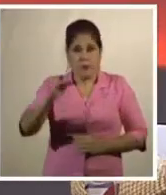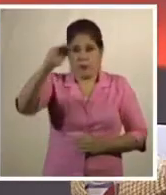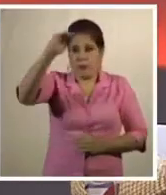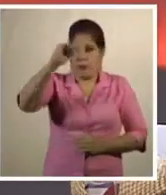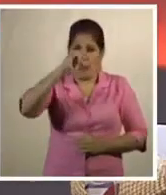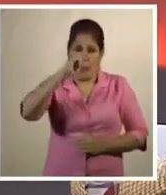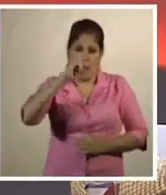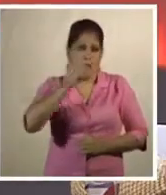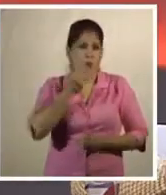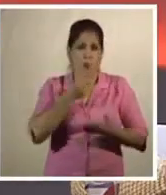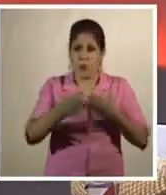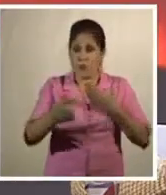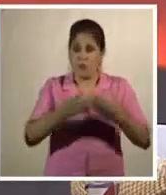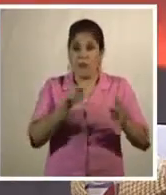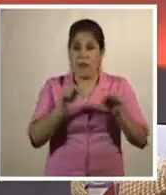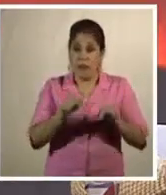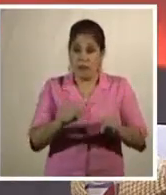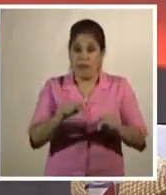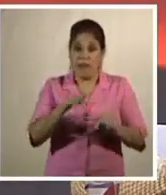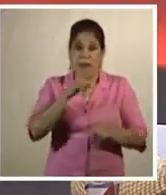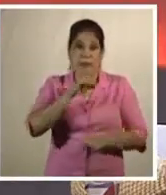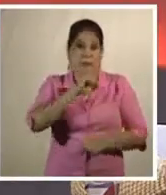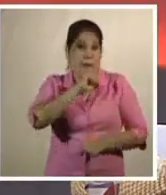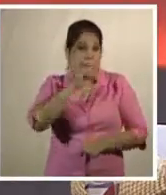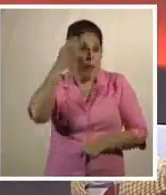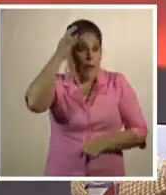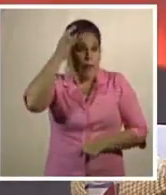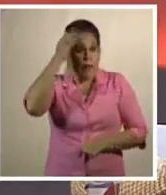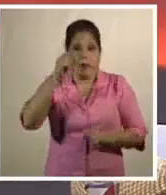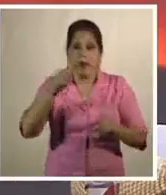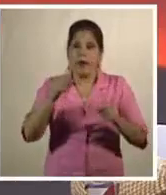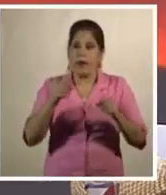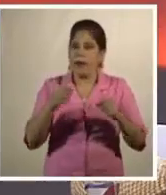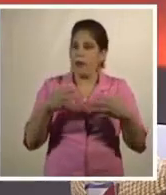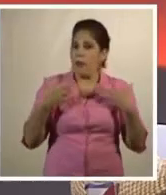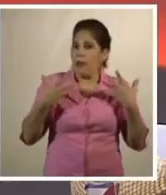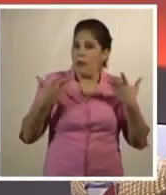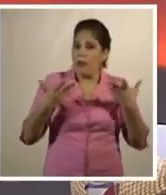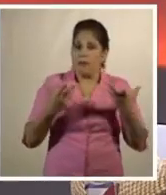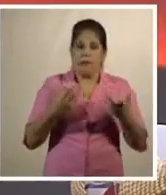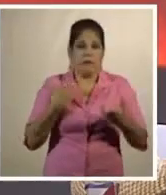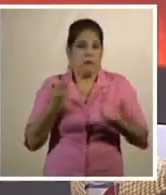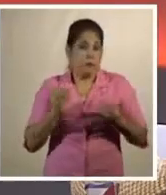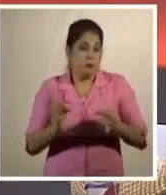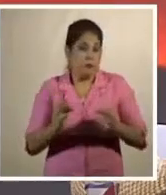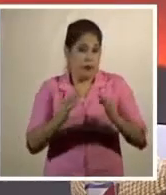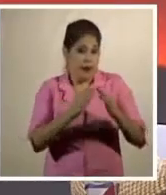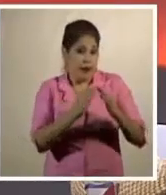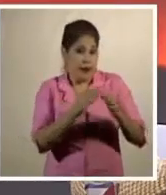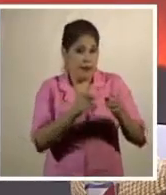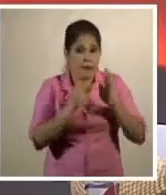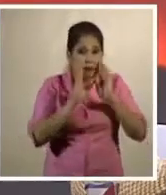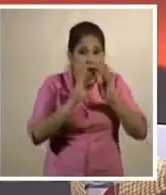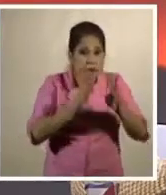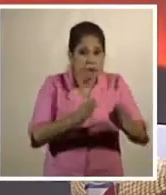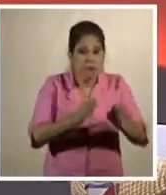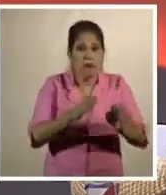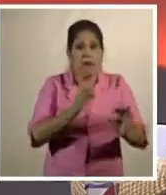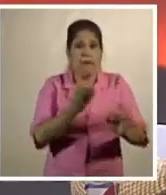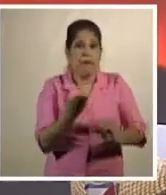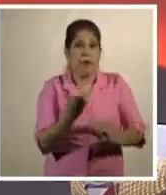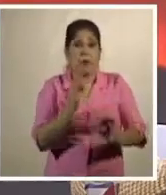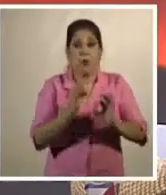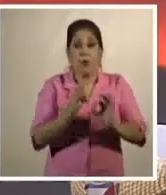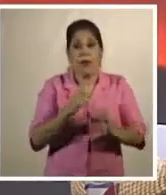pequeñitos hasta niños grandes porque no tienen sí todas las opciones de actividades los contextos de desarrollo del niño se fueron a casa por tanto tengo que